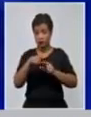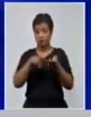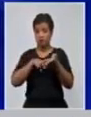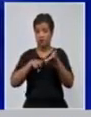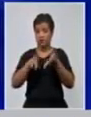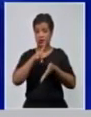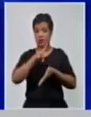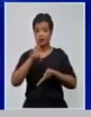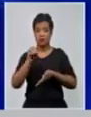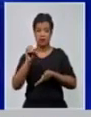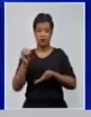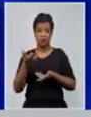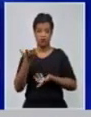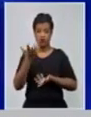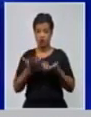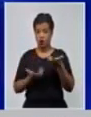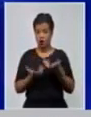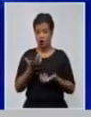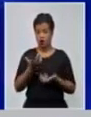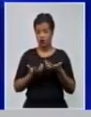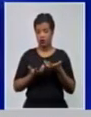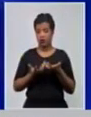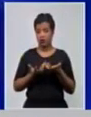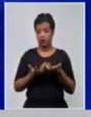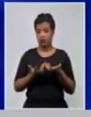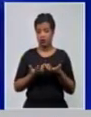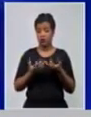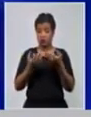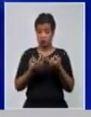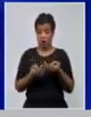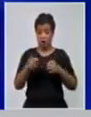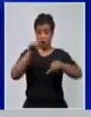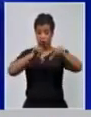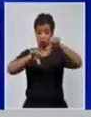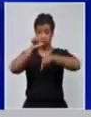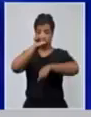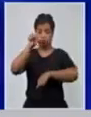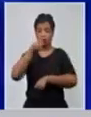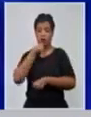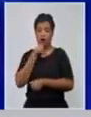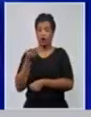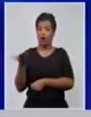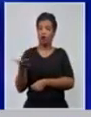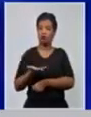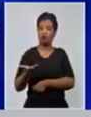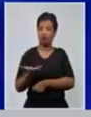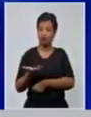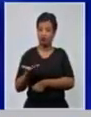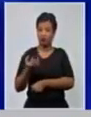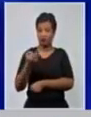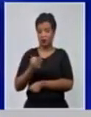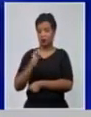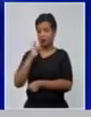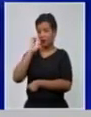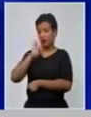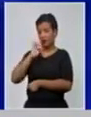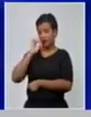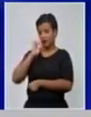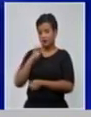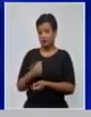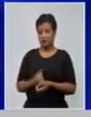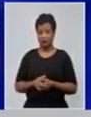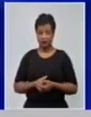de Cienfuegos, y estos son laboratorios que permiten agilizar el proceso de